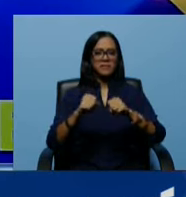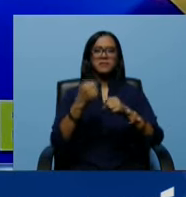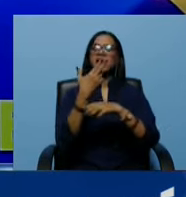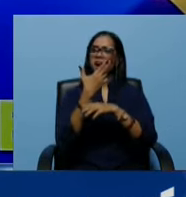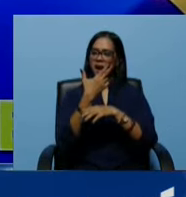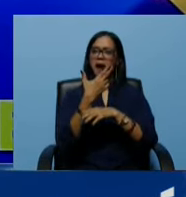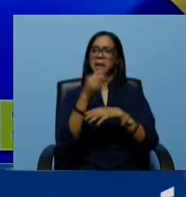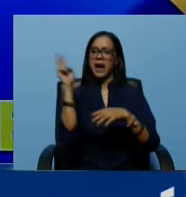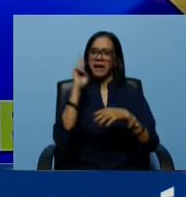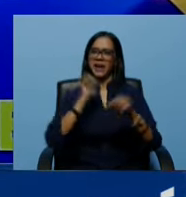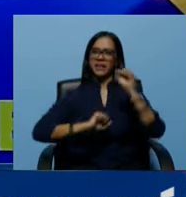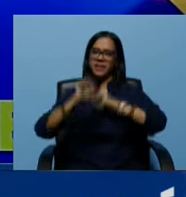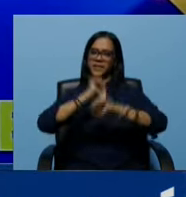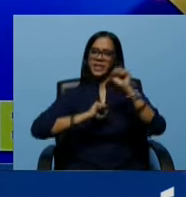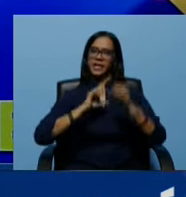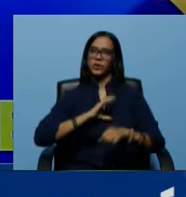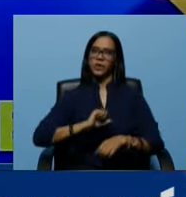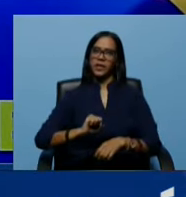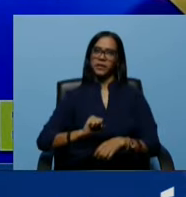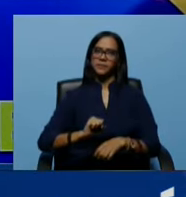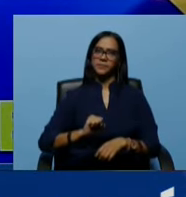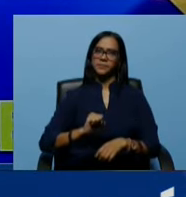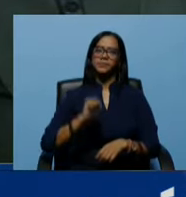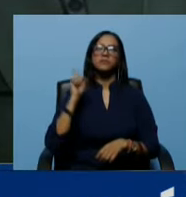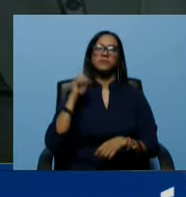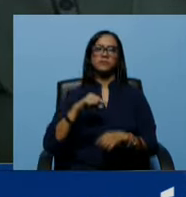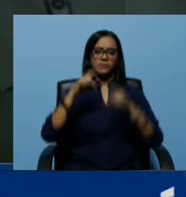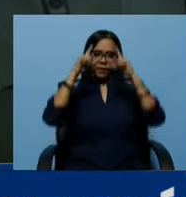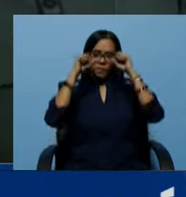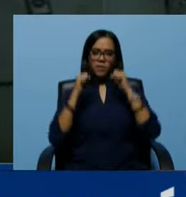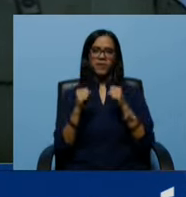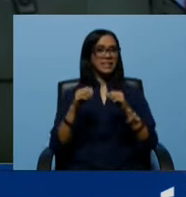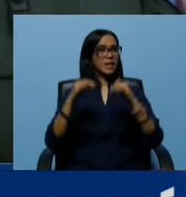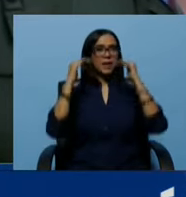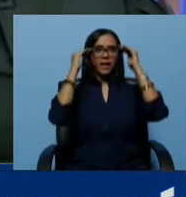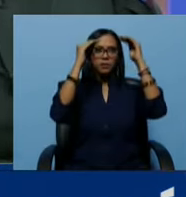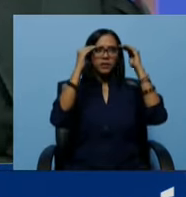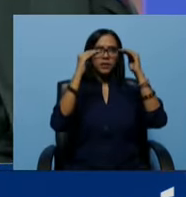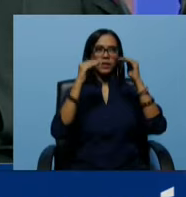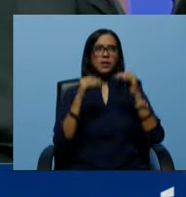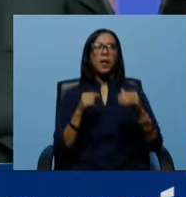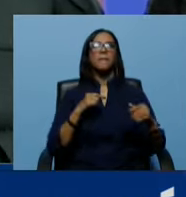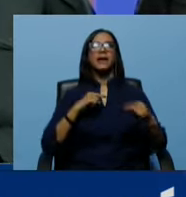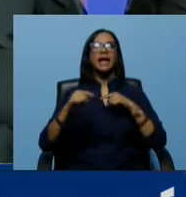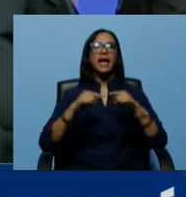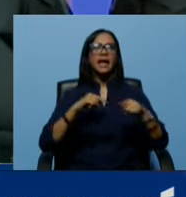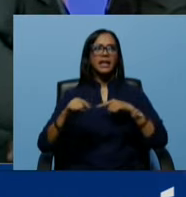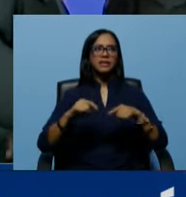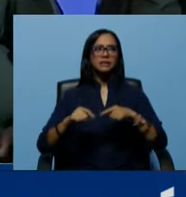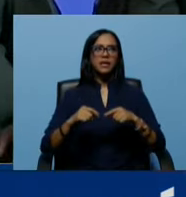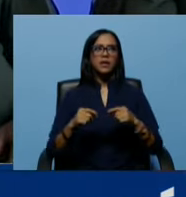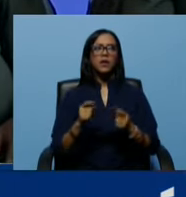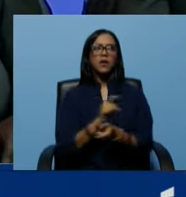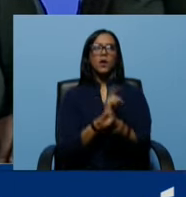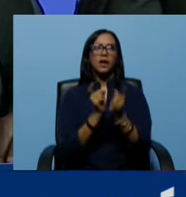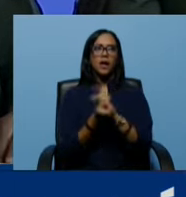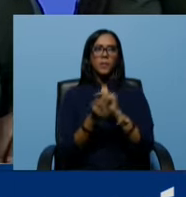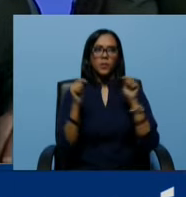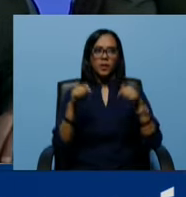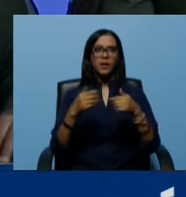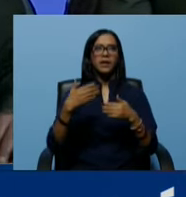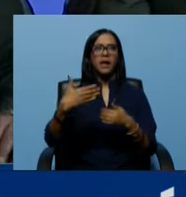la República y defender la soberanía, sino de profesionales del más alto nivel para gerenciar los grandes cambios de aquí en